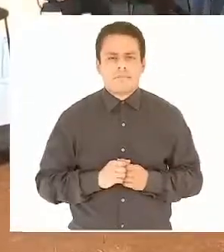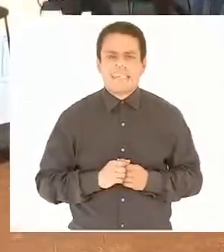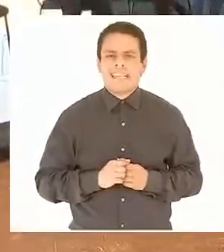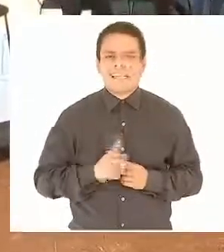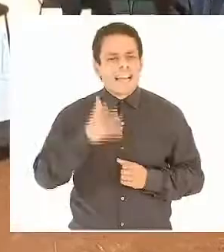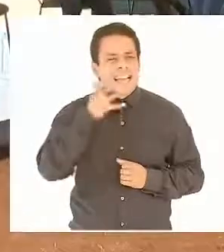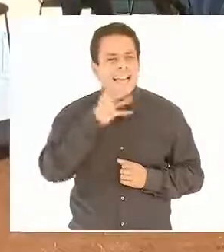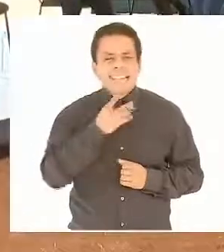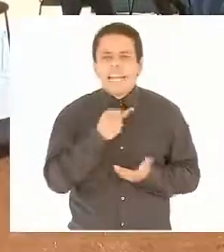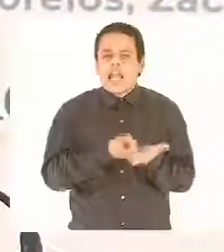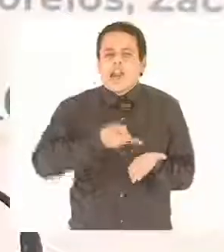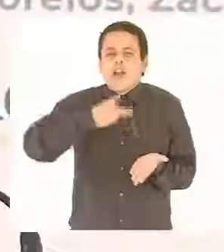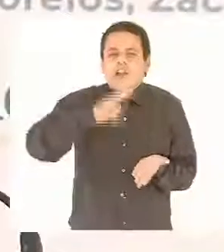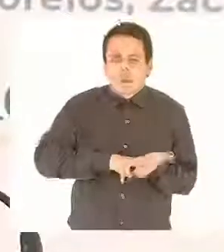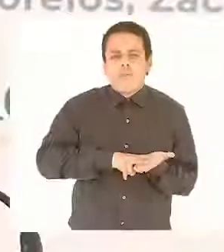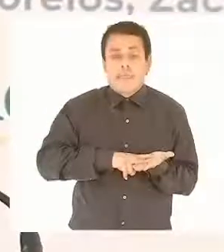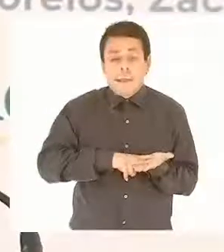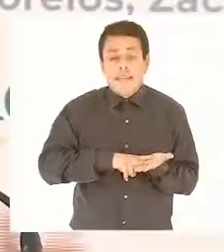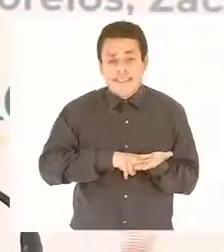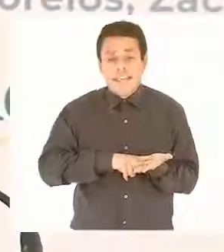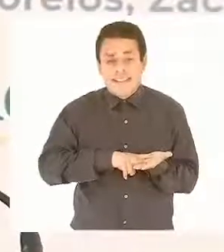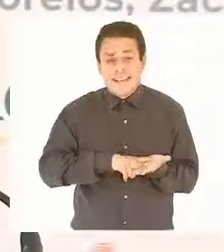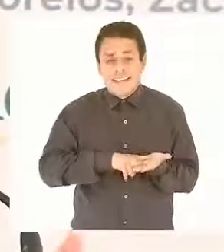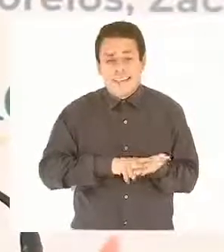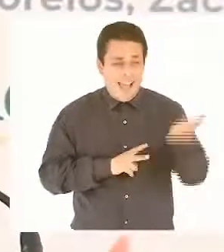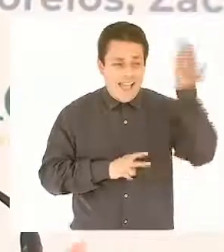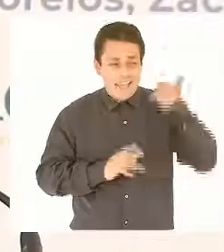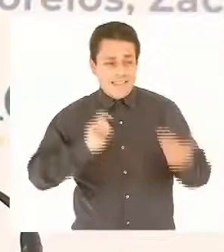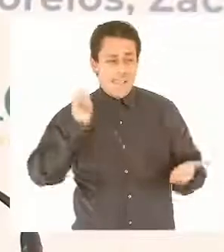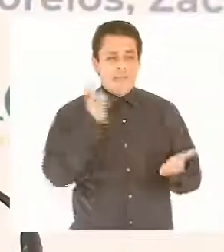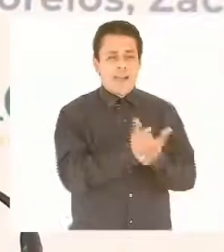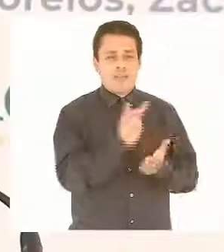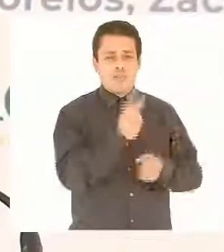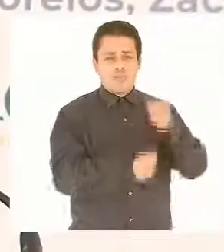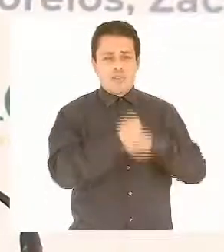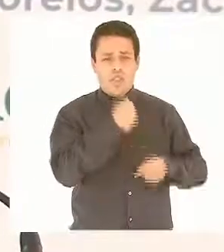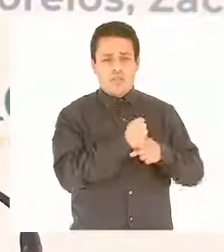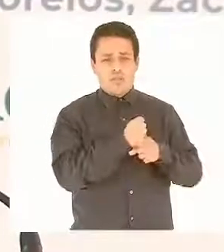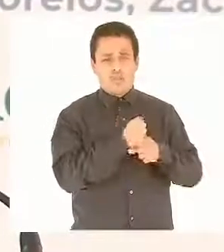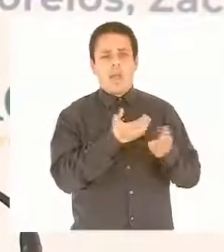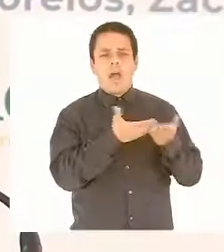casi el doble de lo que se pagaba hace 2 años.